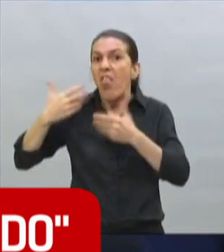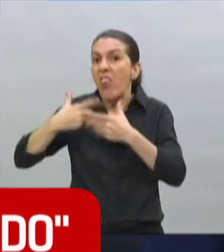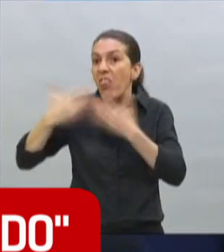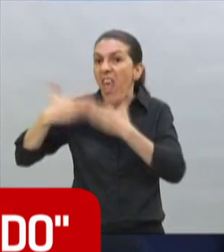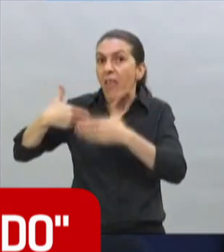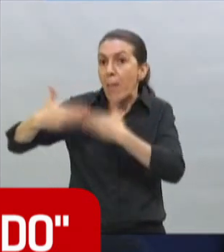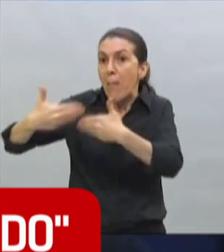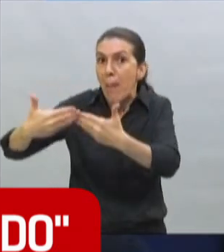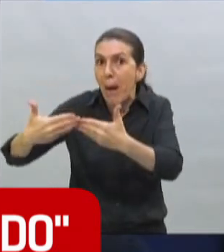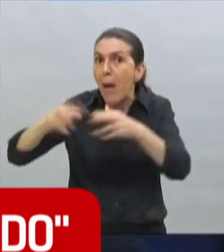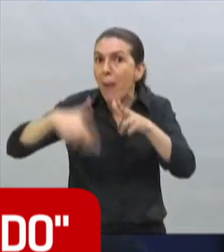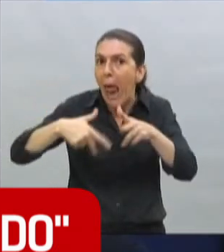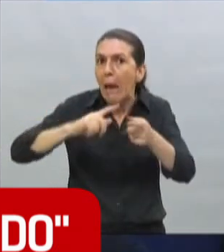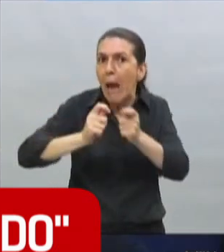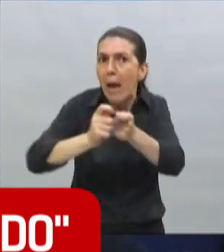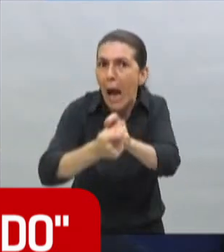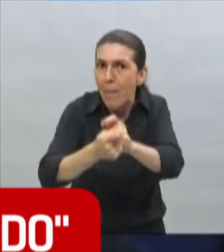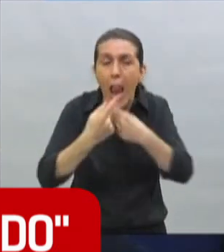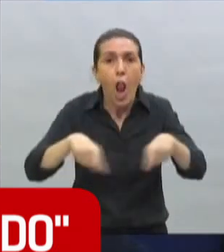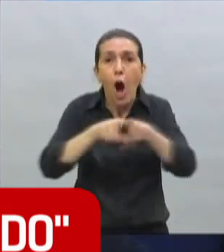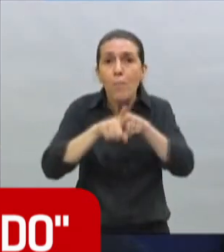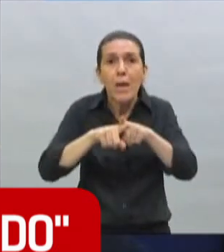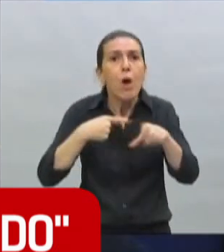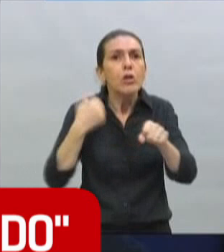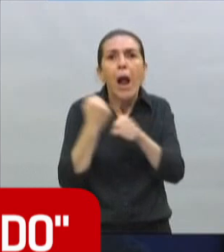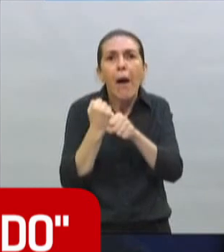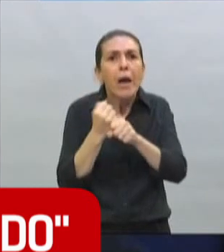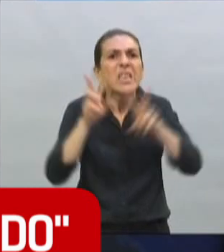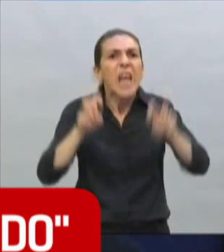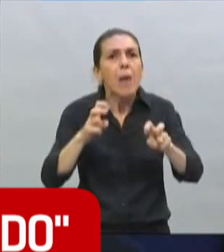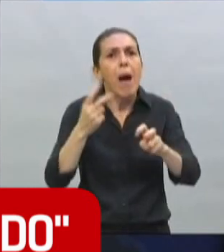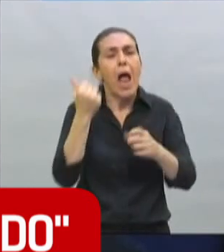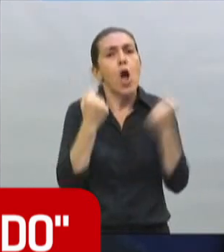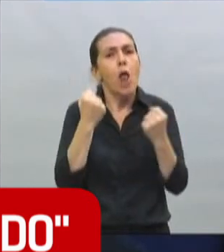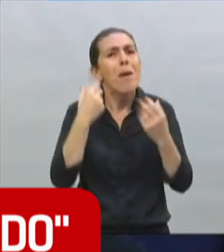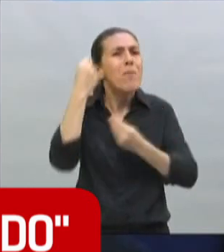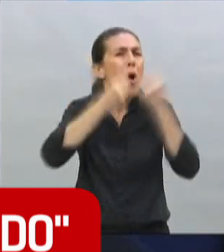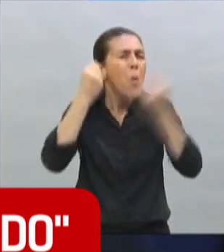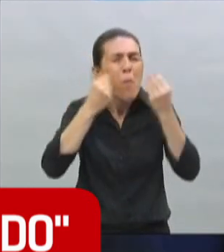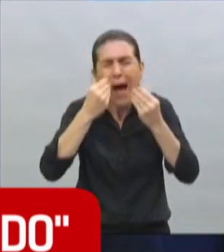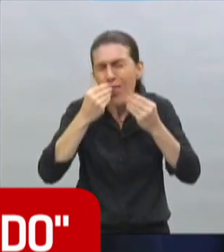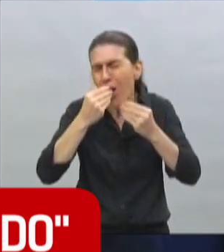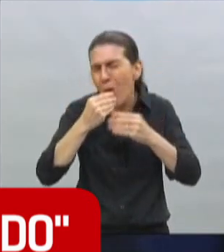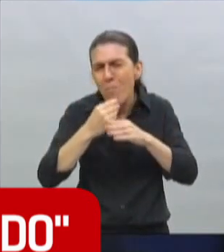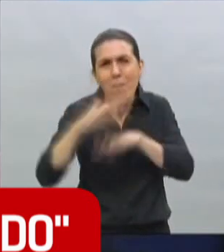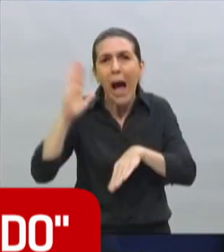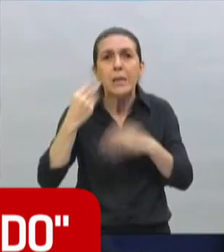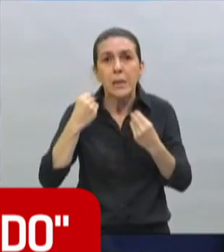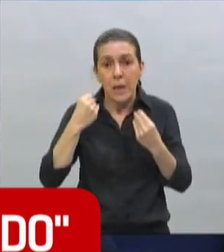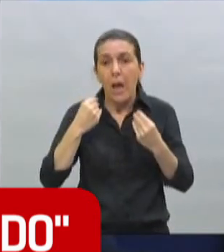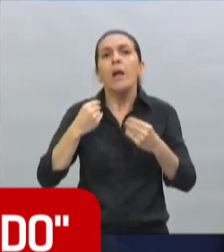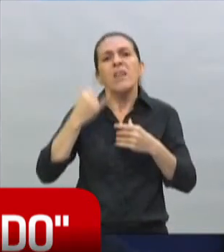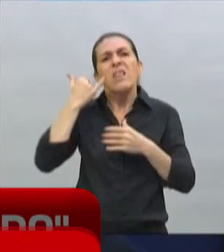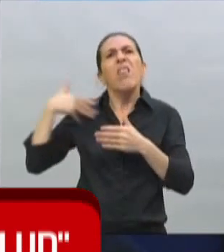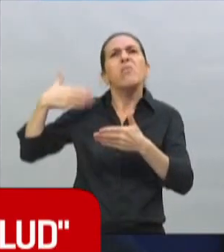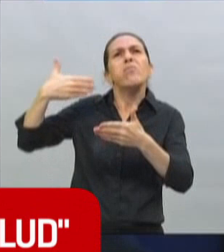Así como estamos trabajando en la cuarentena, estamos trabajando en el tema económico. Nuestra mayor preocupación es que el día después, cuando todo esto